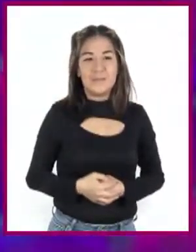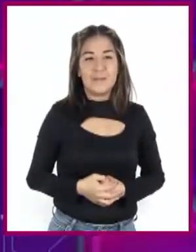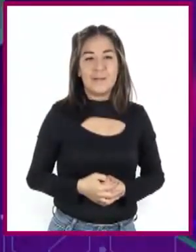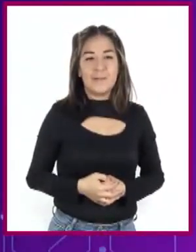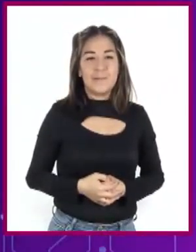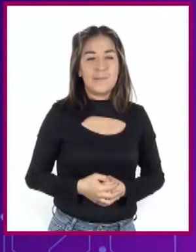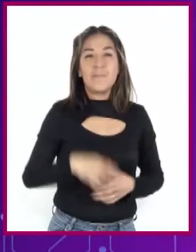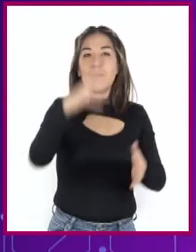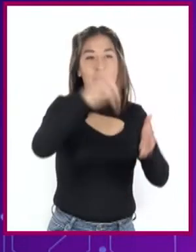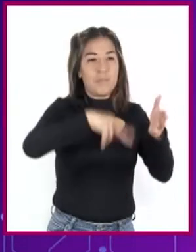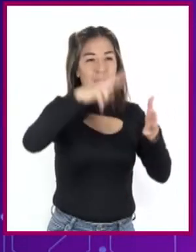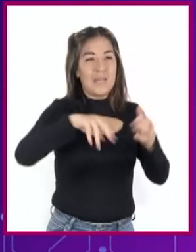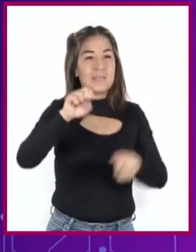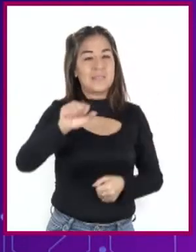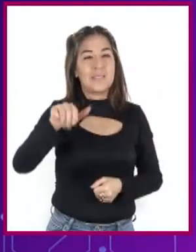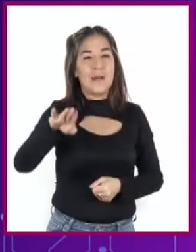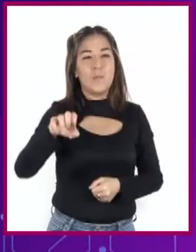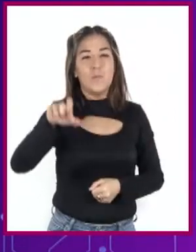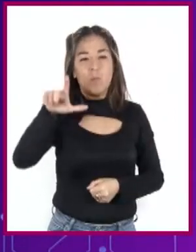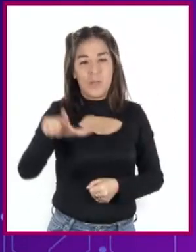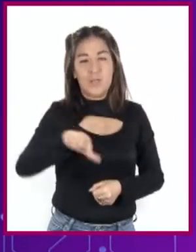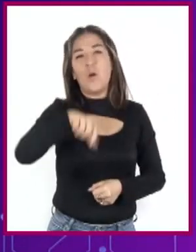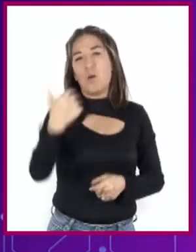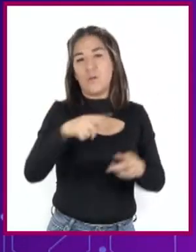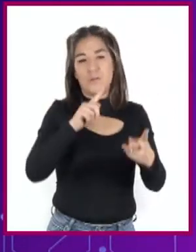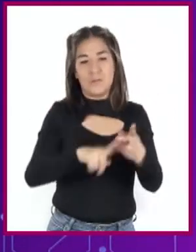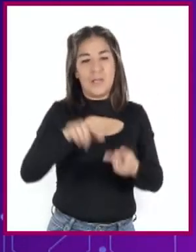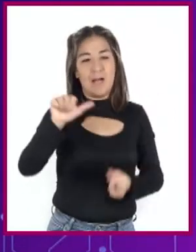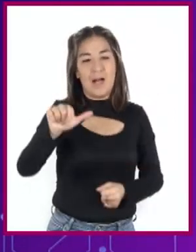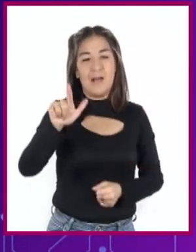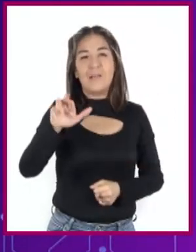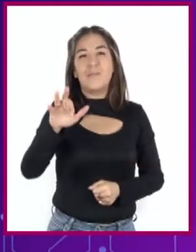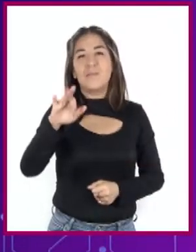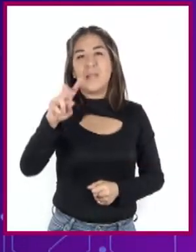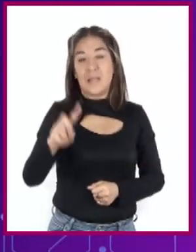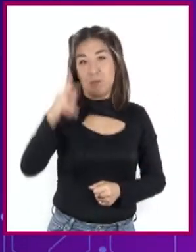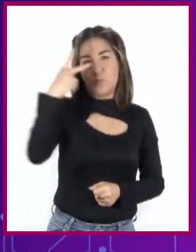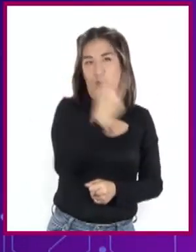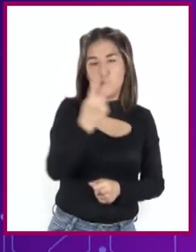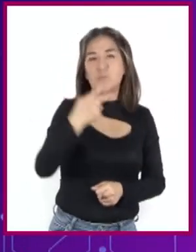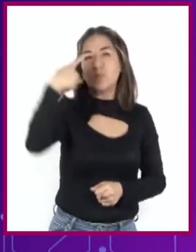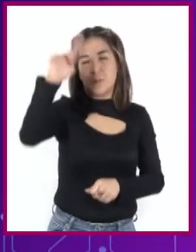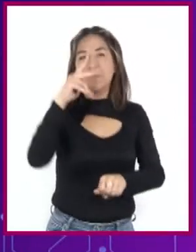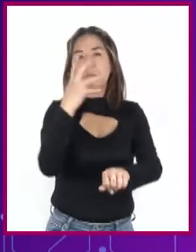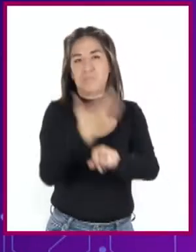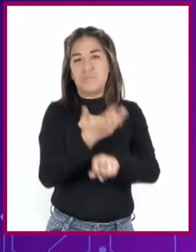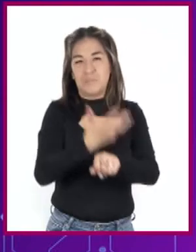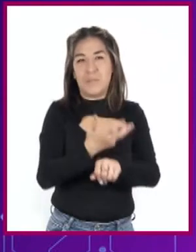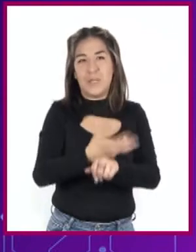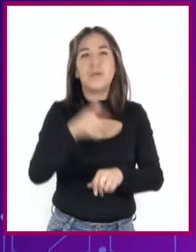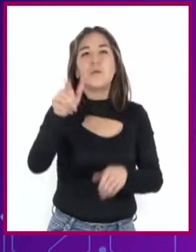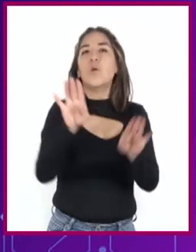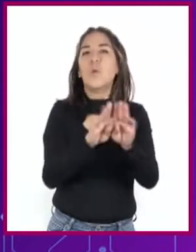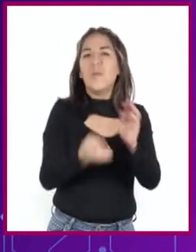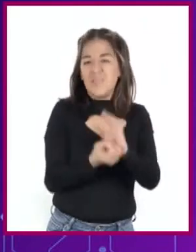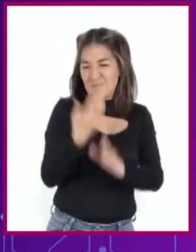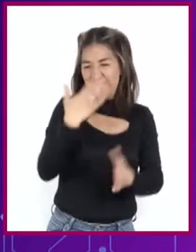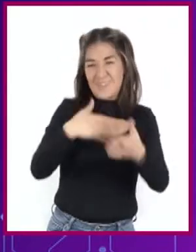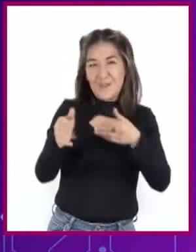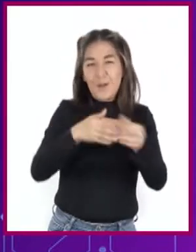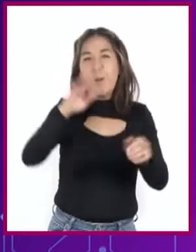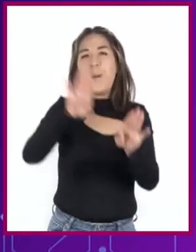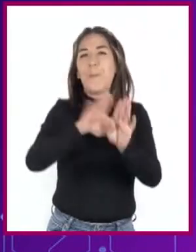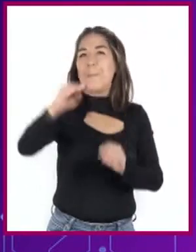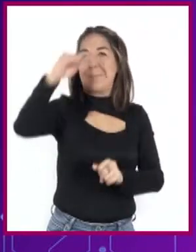el pintor Samuel Morse y Alfred Vail, ambos estadounidenses y contemporáneos a Cooke y Weston.